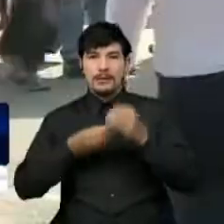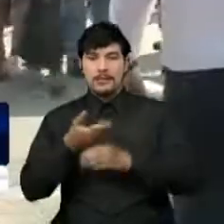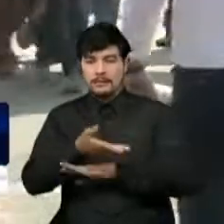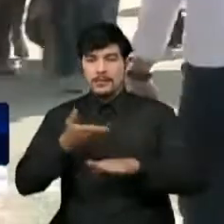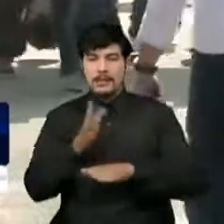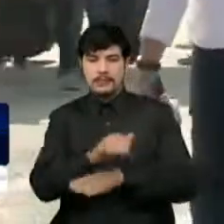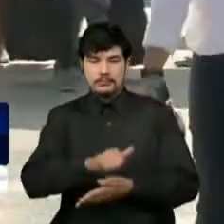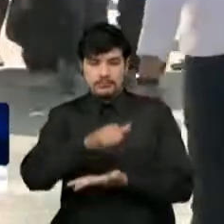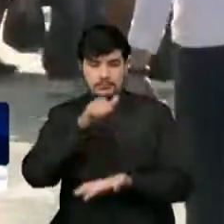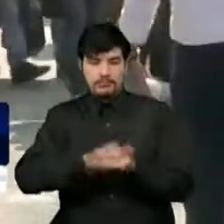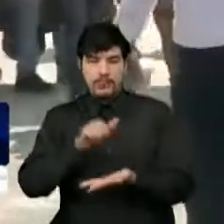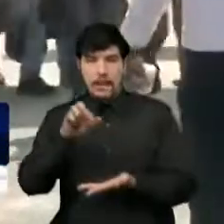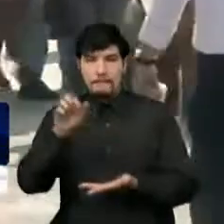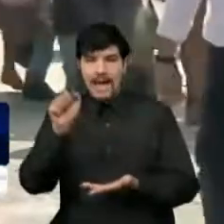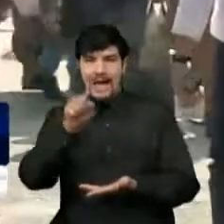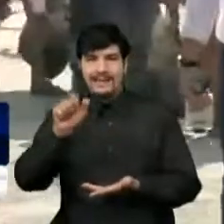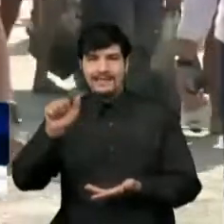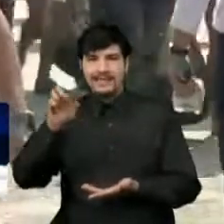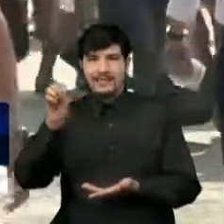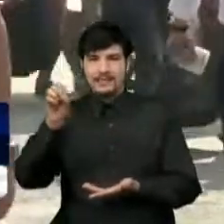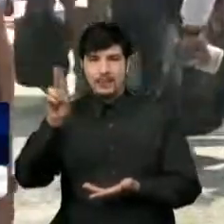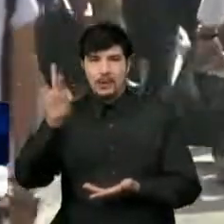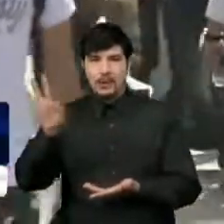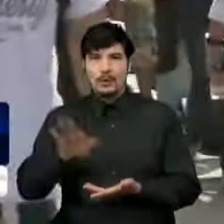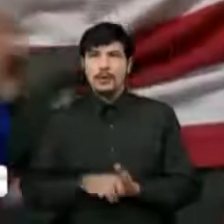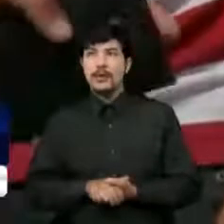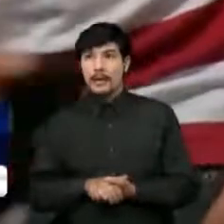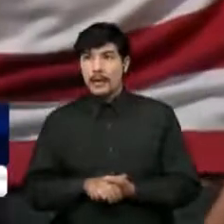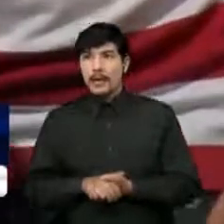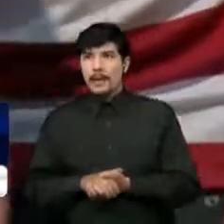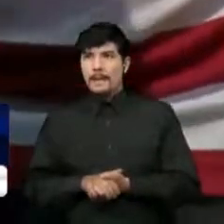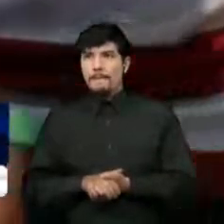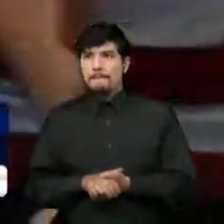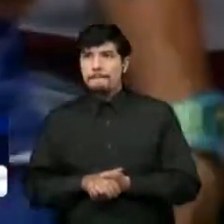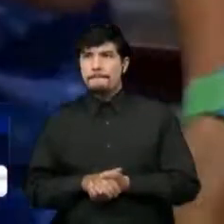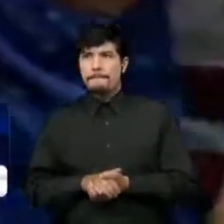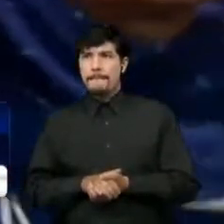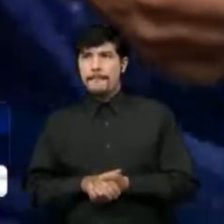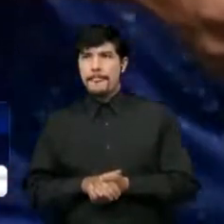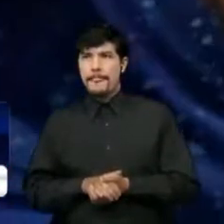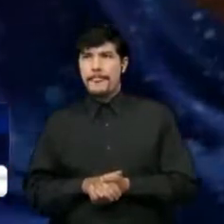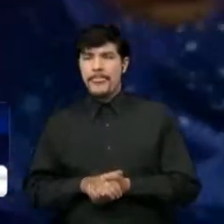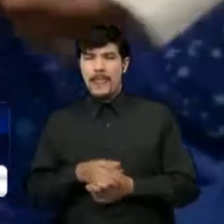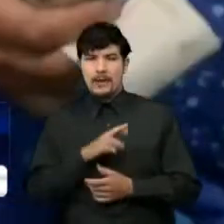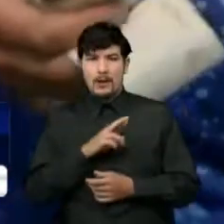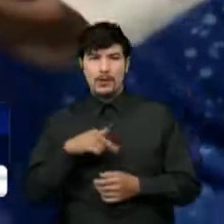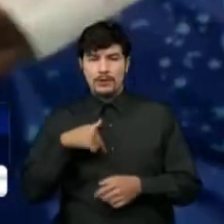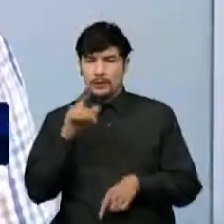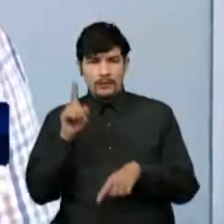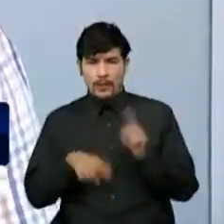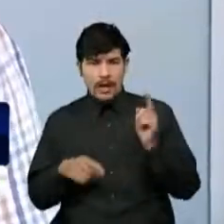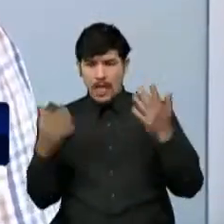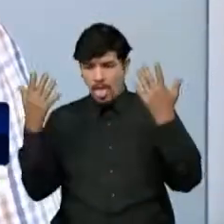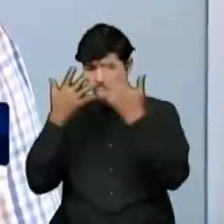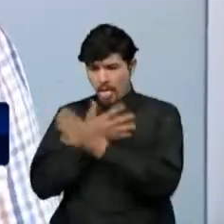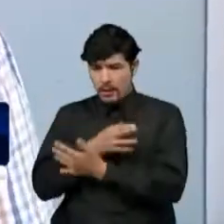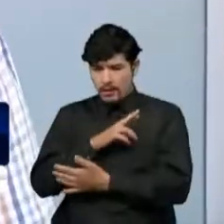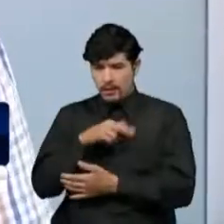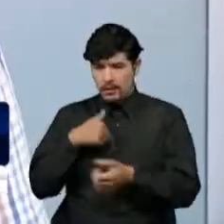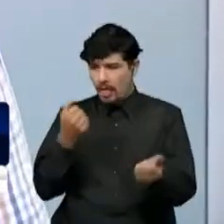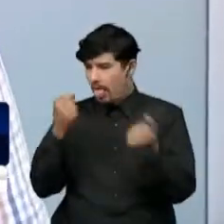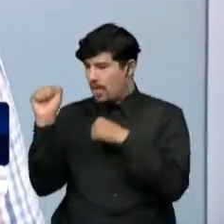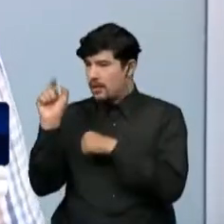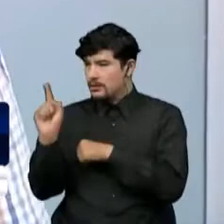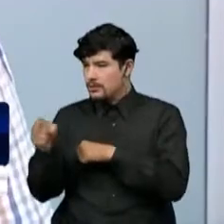lo que explicó es que no se puede convertir en una cortina de humo para tapar otras problemáticas no podemos caer es en distraernos